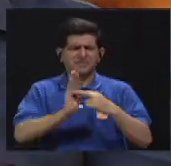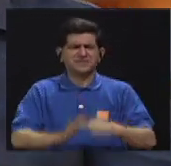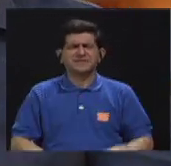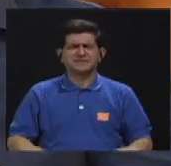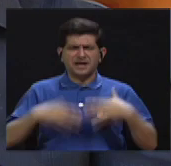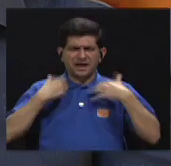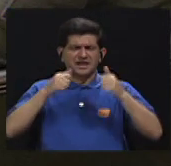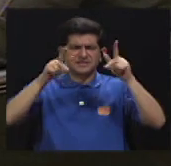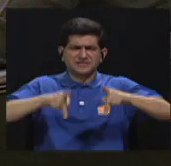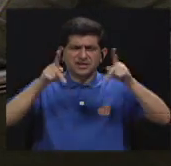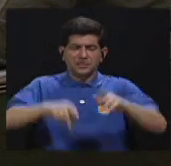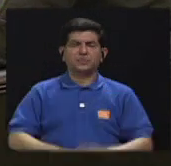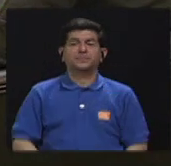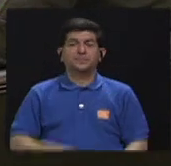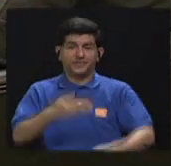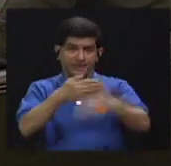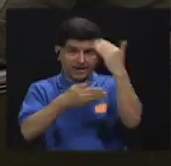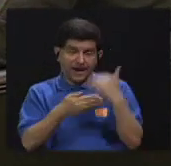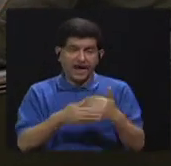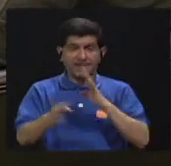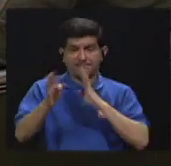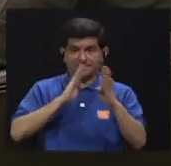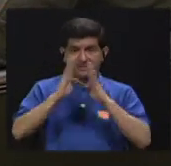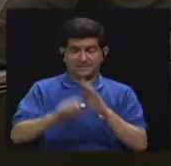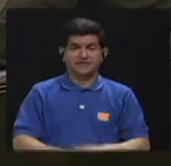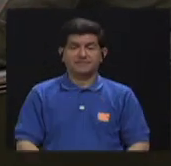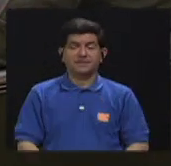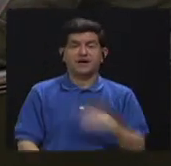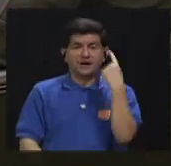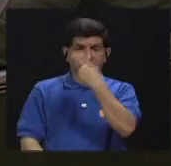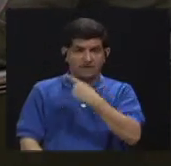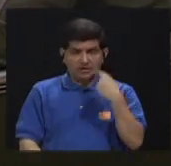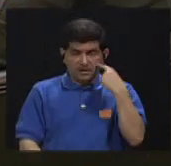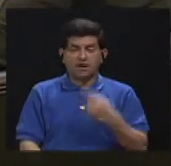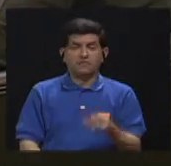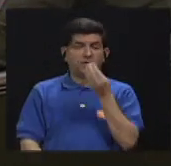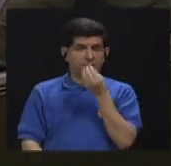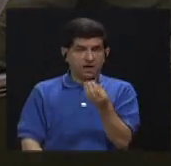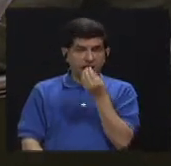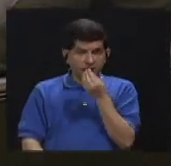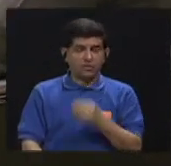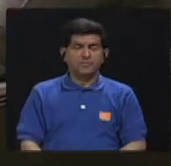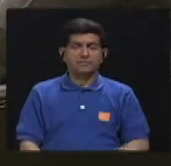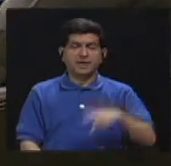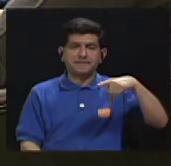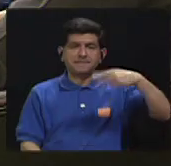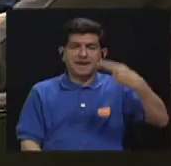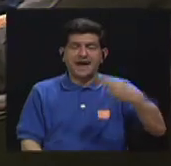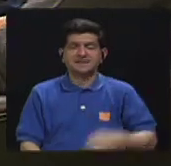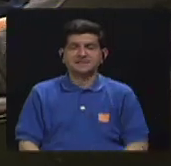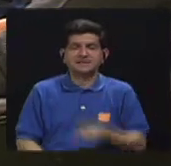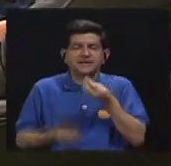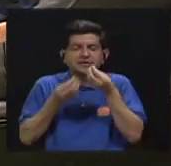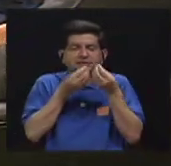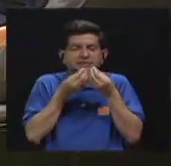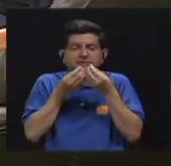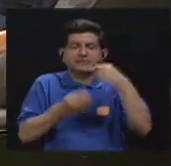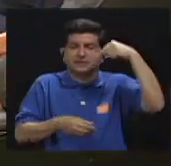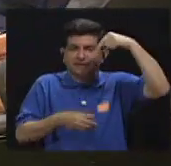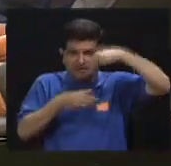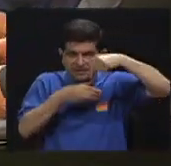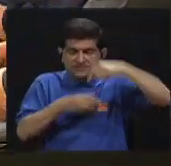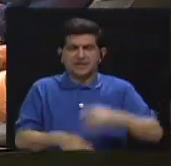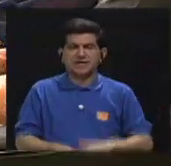bucodental de las personas. Antes de eso, tenemos que hablar un poco de que la boca, cada vez que comemos, el pH salival, ¿verdad? Va